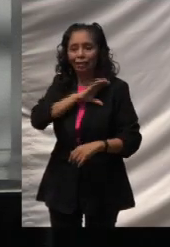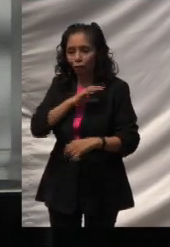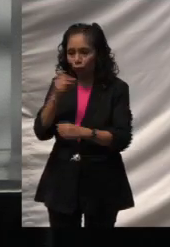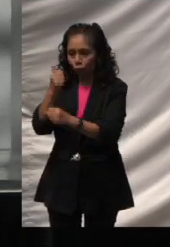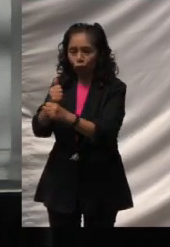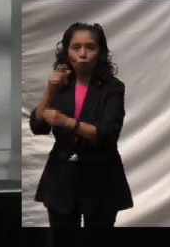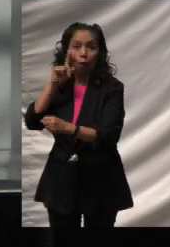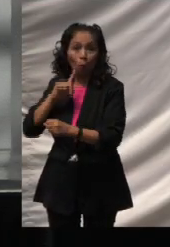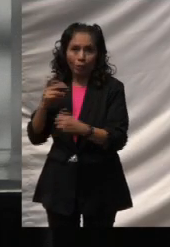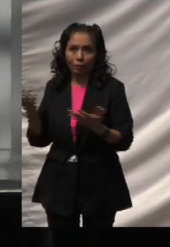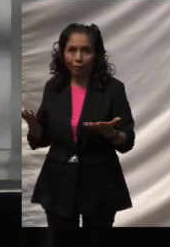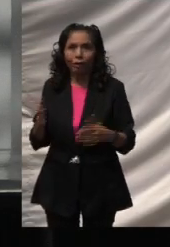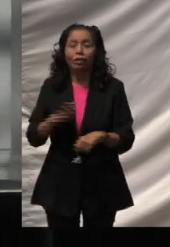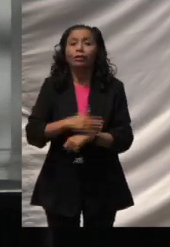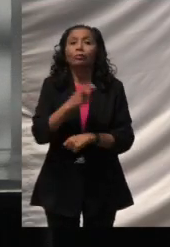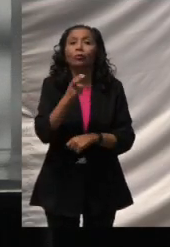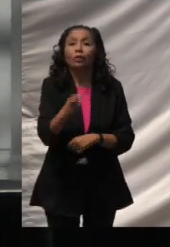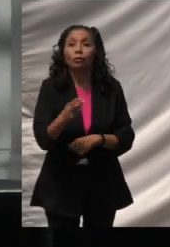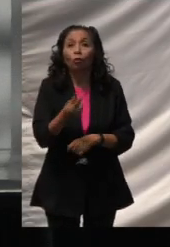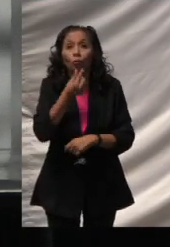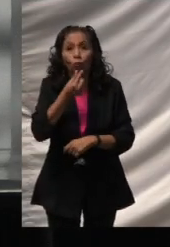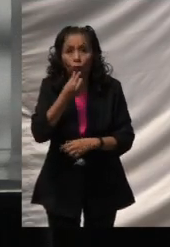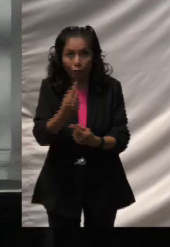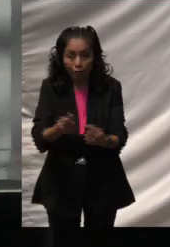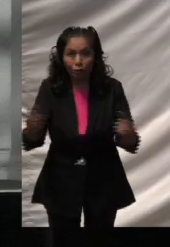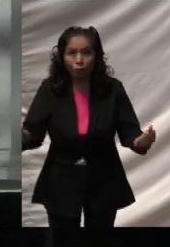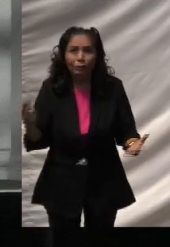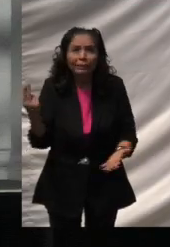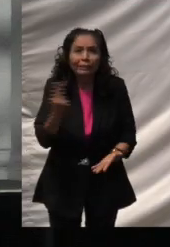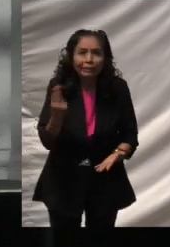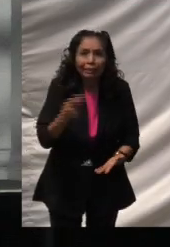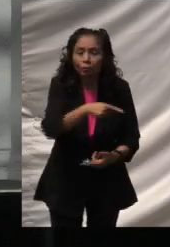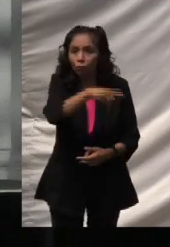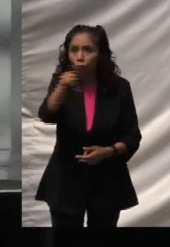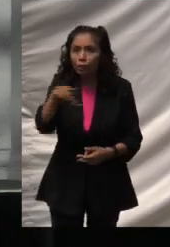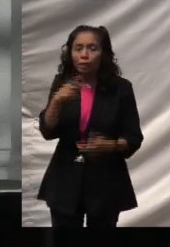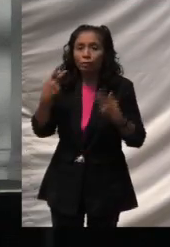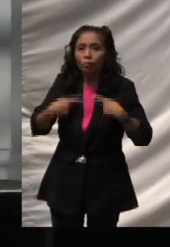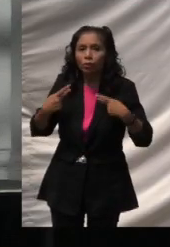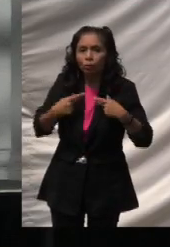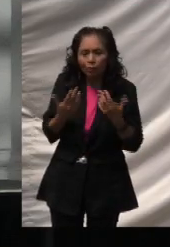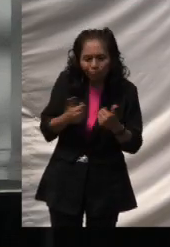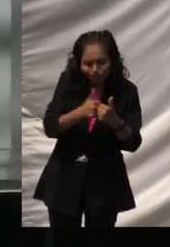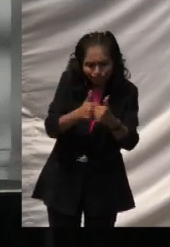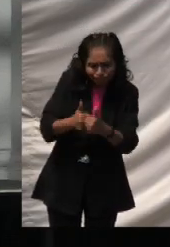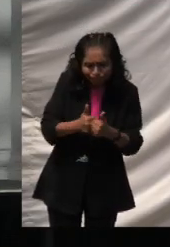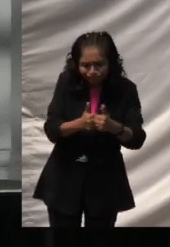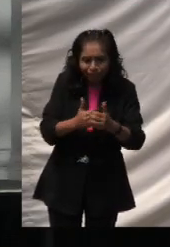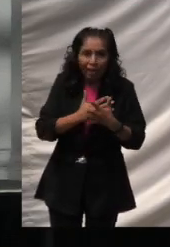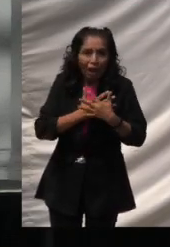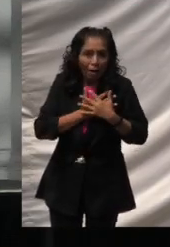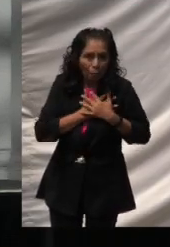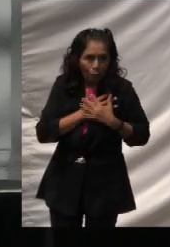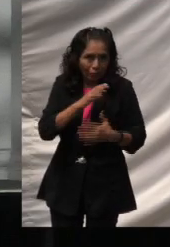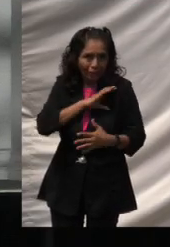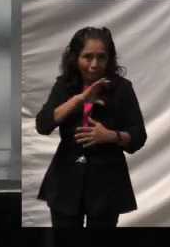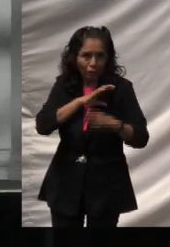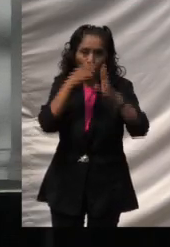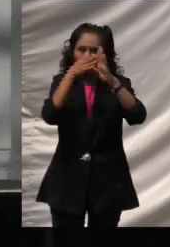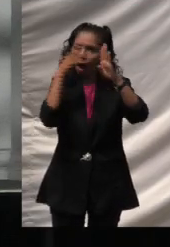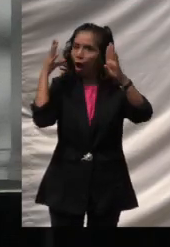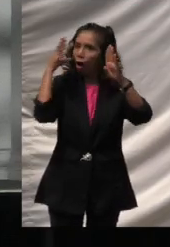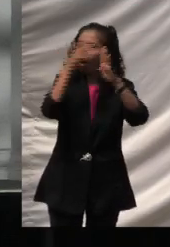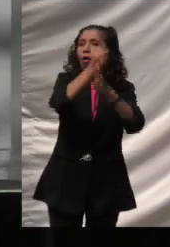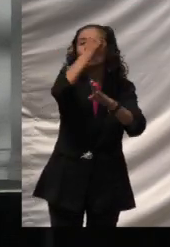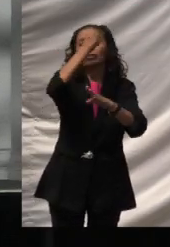abuelita. Es por ello que como niños necesitamos que las personas que queremos sean las que nos den el amor y cariño para lograr cada una de